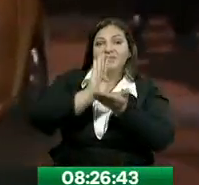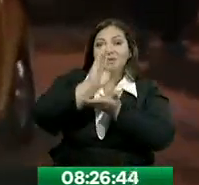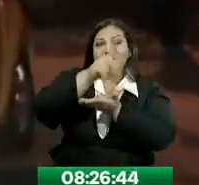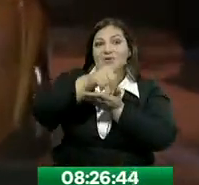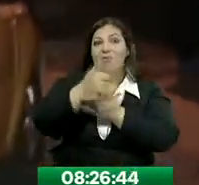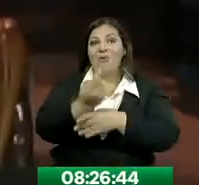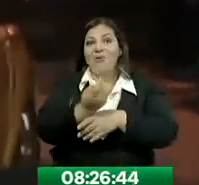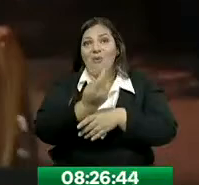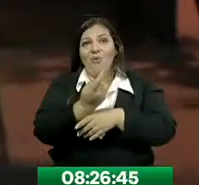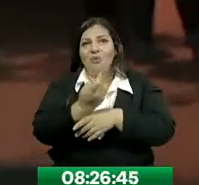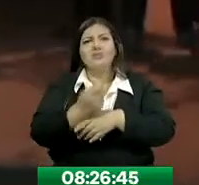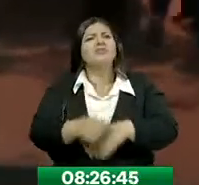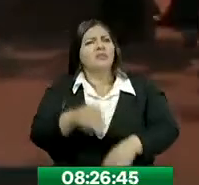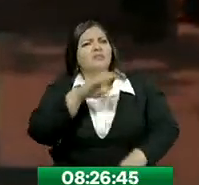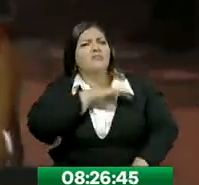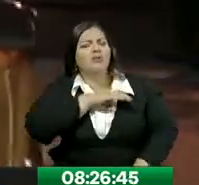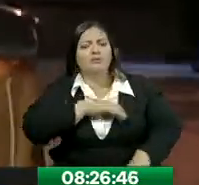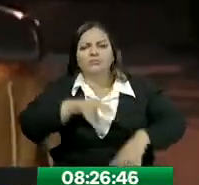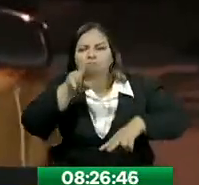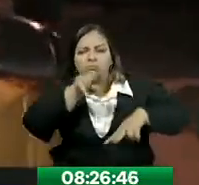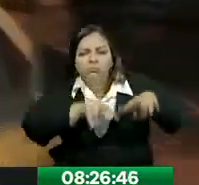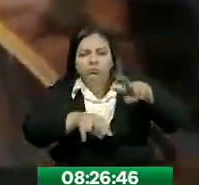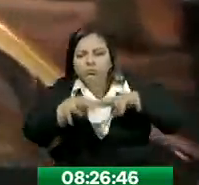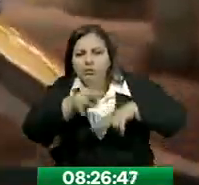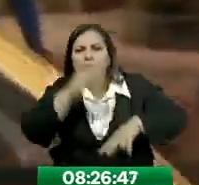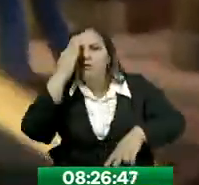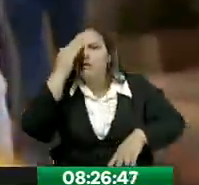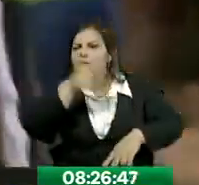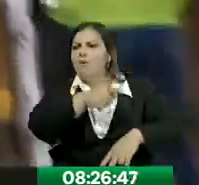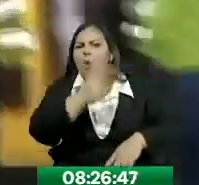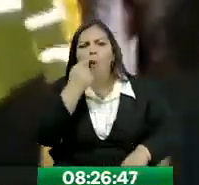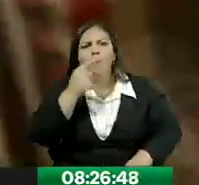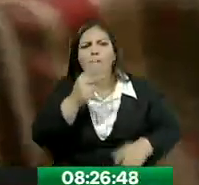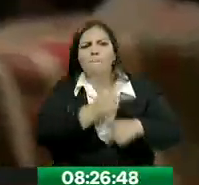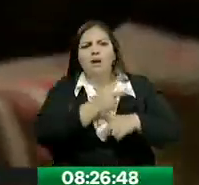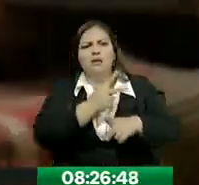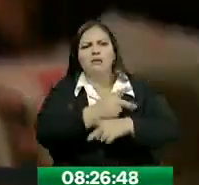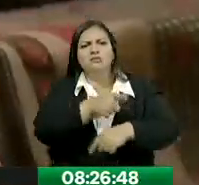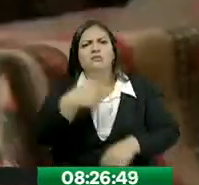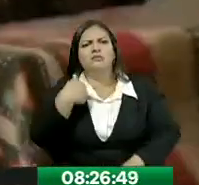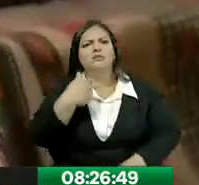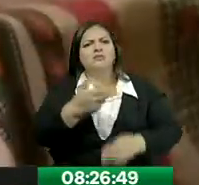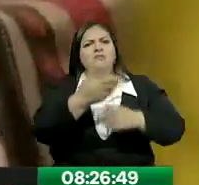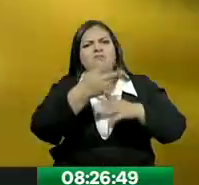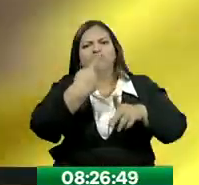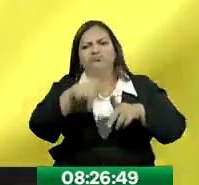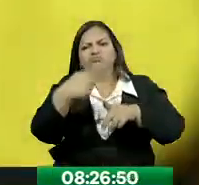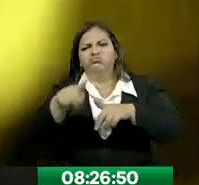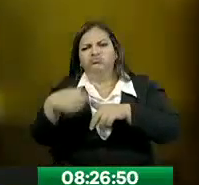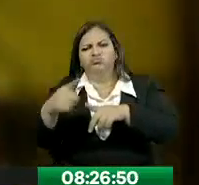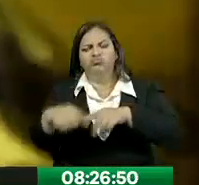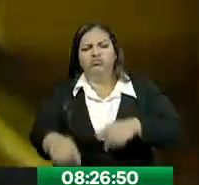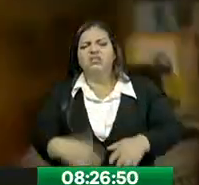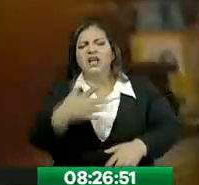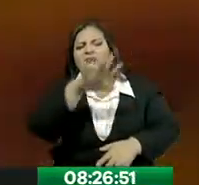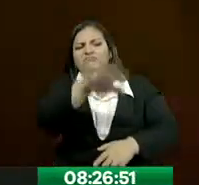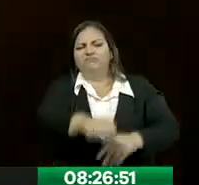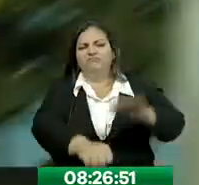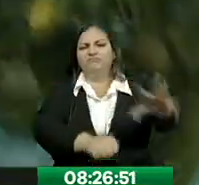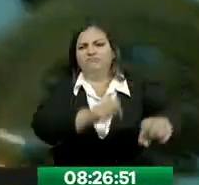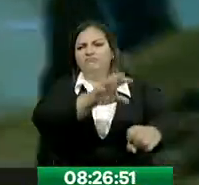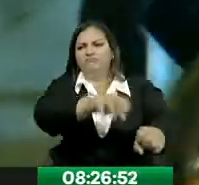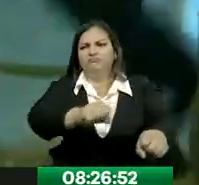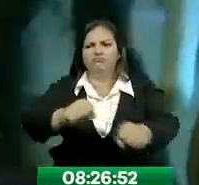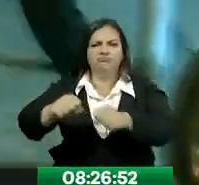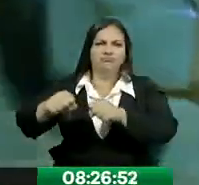Tenían previsto encontrar armamento de alta peligrosidad y así lo hicieron, oculto entre las pertenencias de quienes habitan la vivienda.